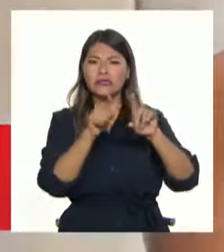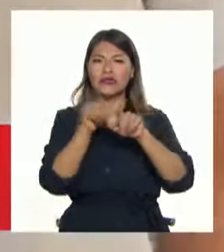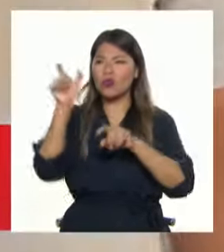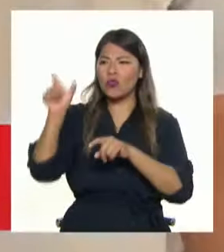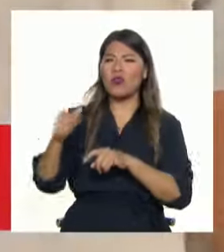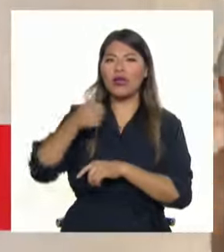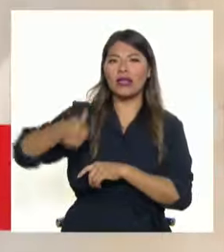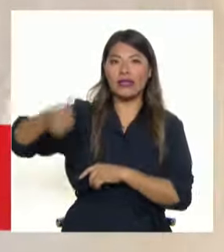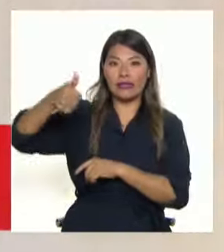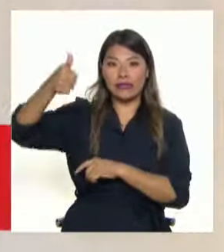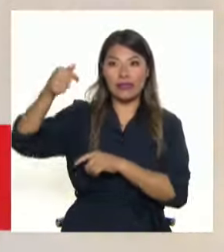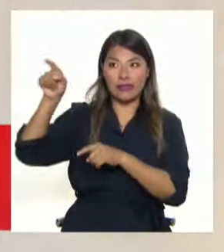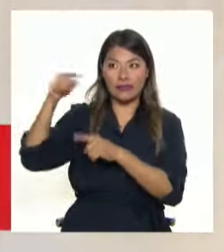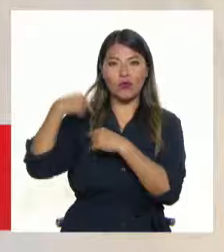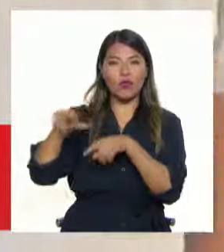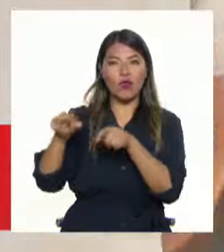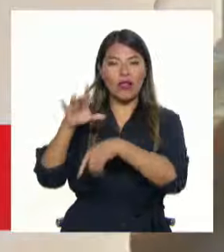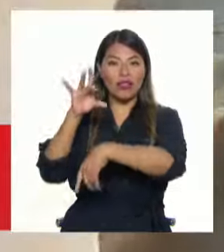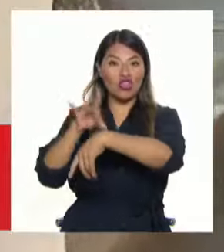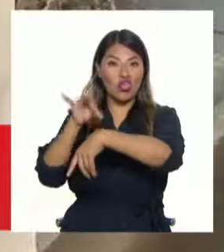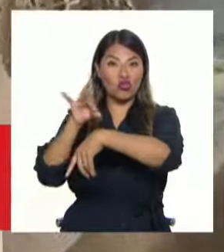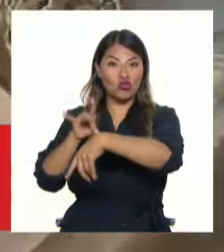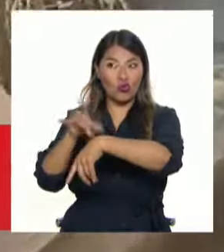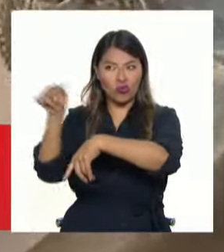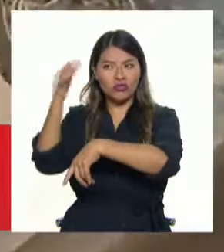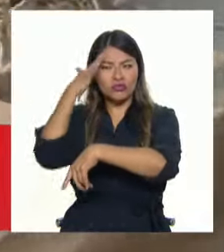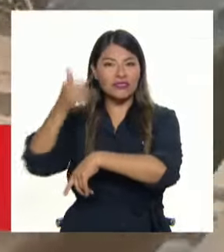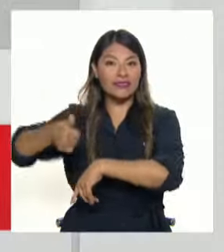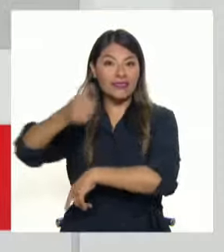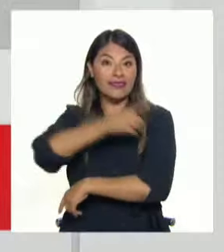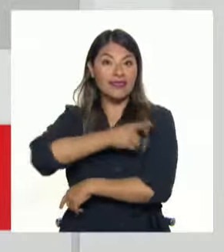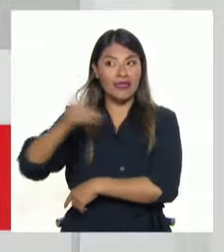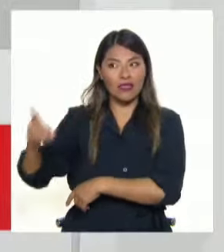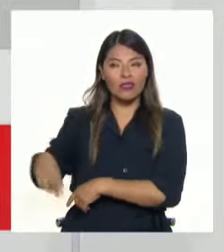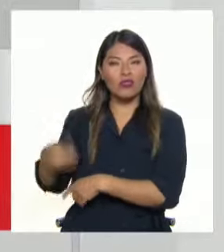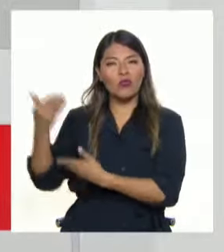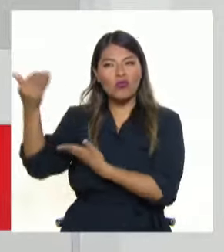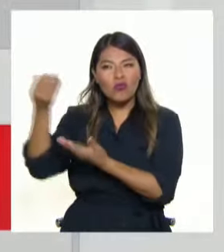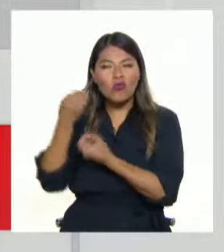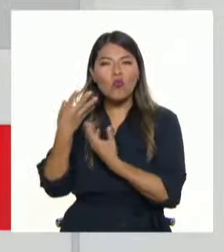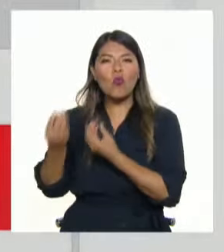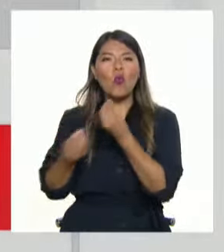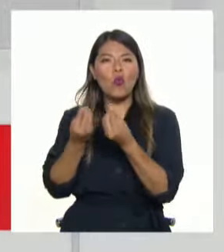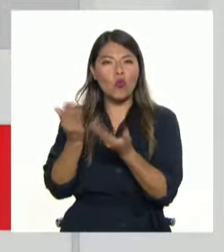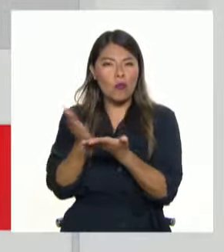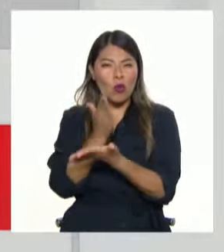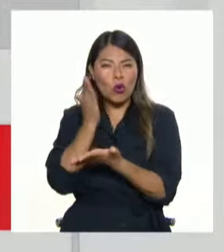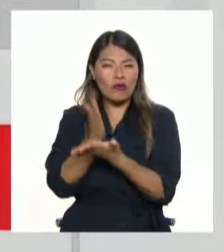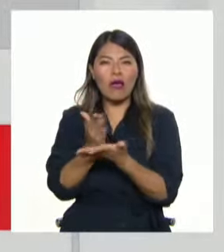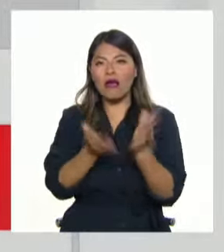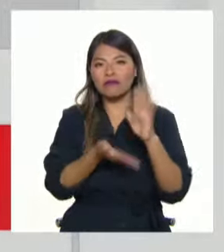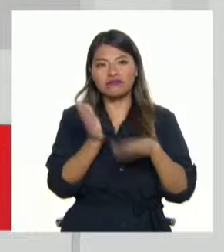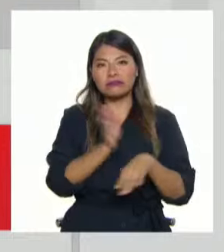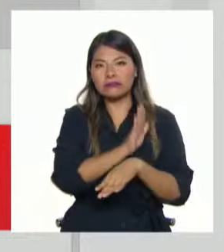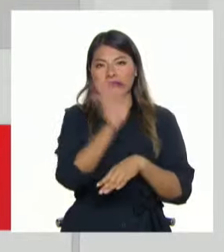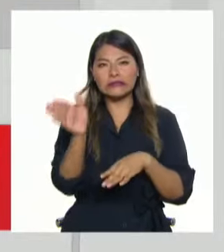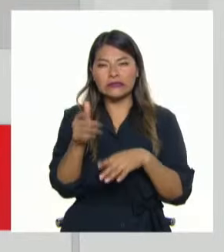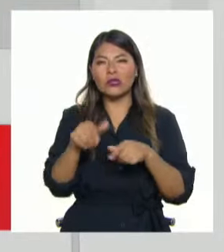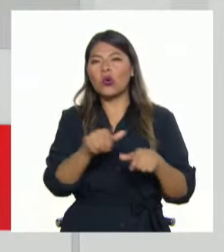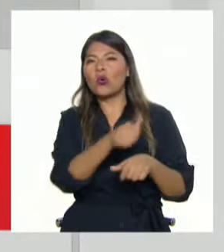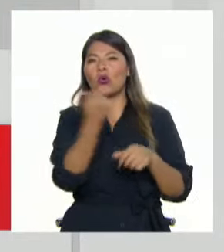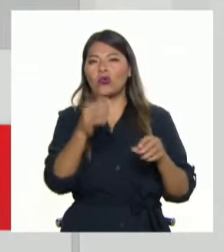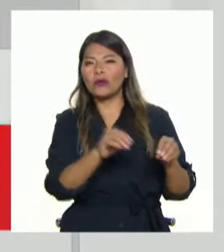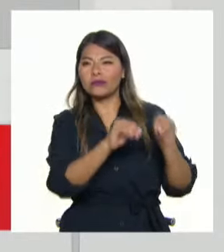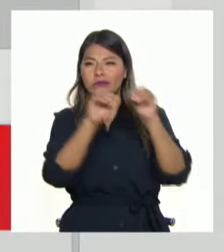mismo director del hospital de Tarapoto, el hospital 22, dado la gravedad del caso, tuvieron que trasladarlo hasta la ciudad de Las Palmeras.